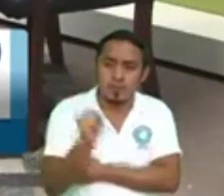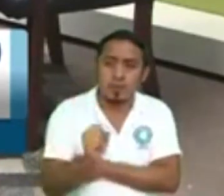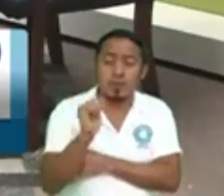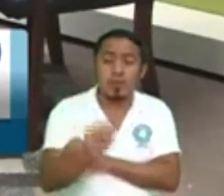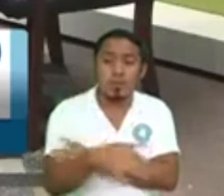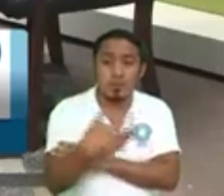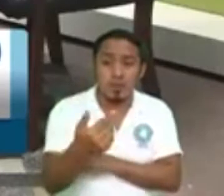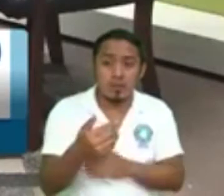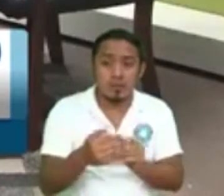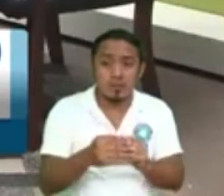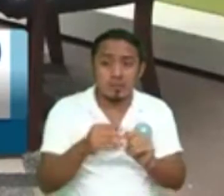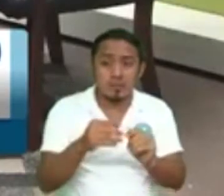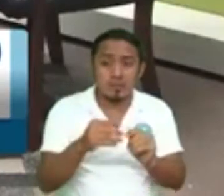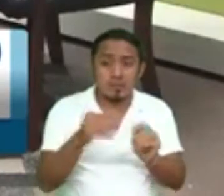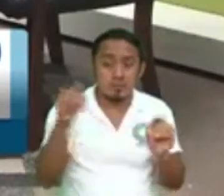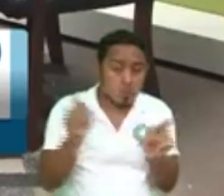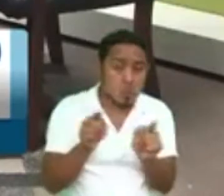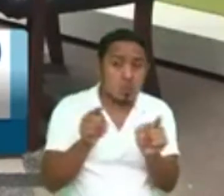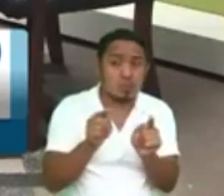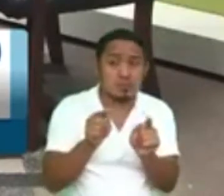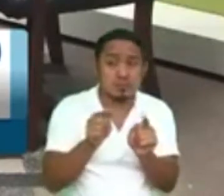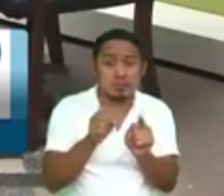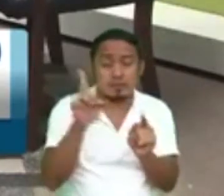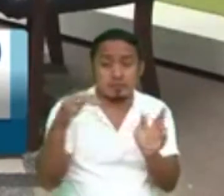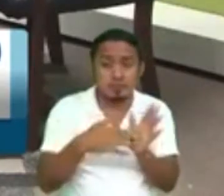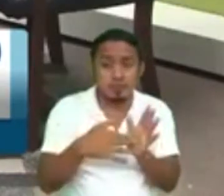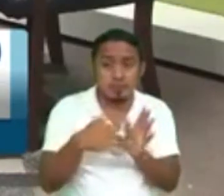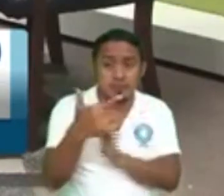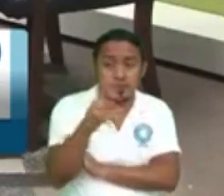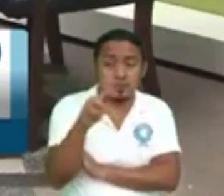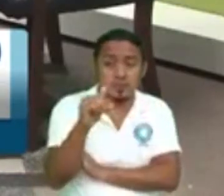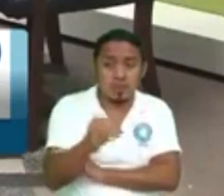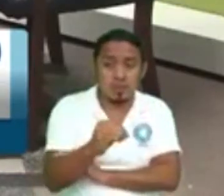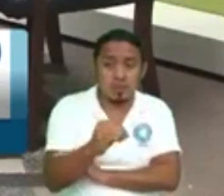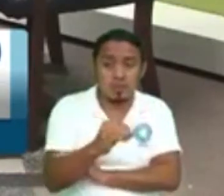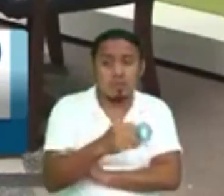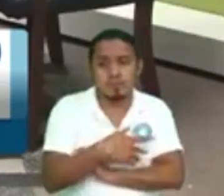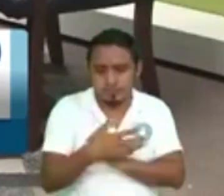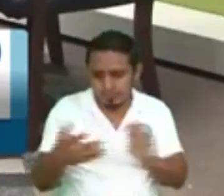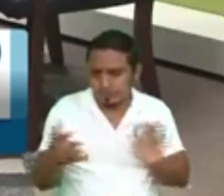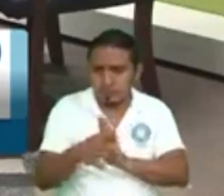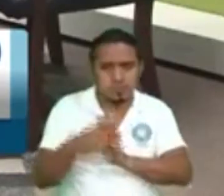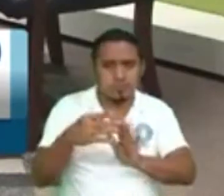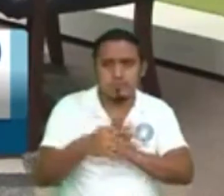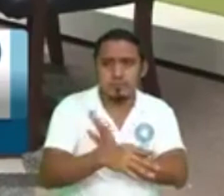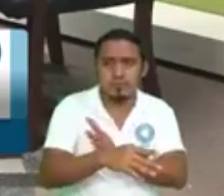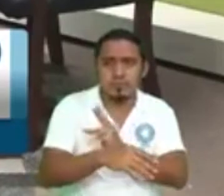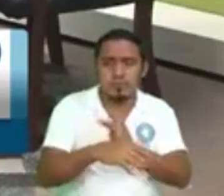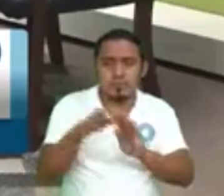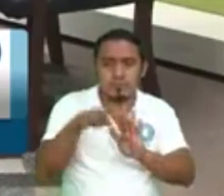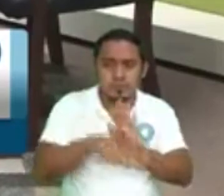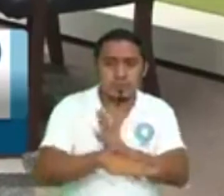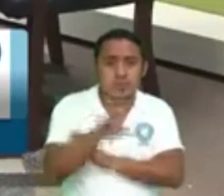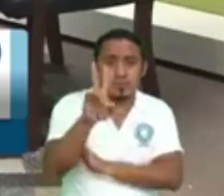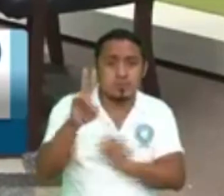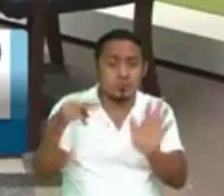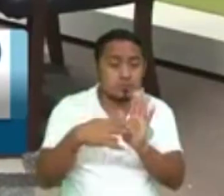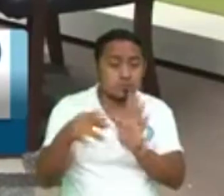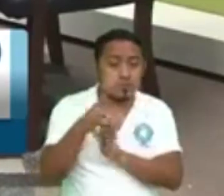si ya es un extremo de bajo peso, que ya es menor de 1.000 gramos, y así vamos clasificando. Pero ya bajo peso en general es por lo menos menor de